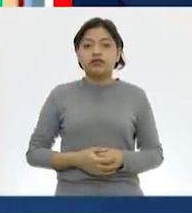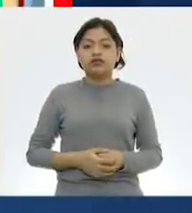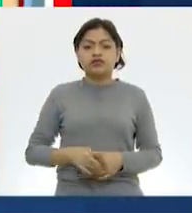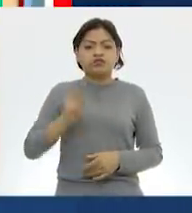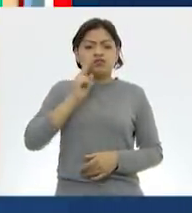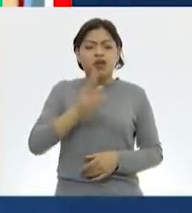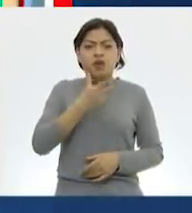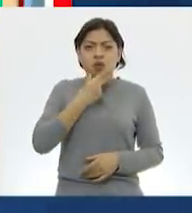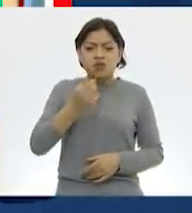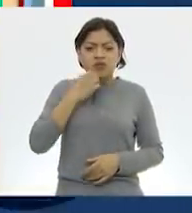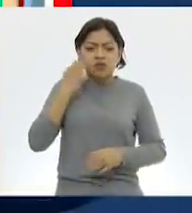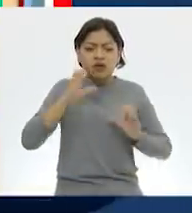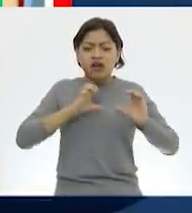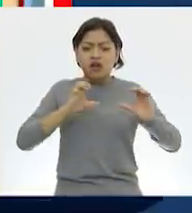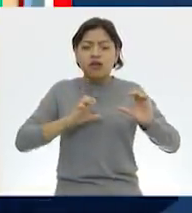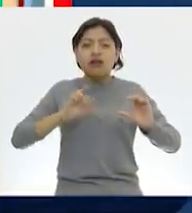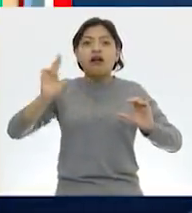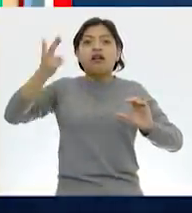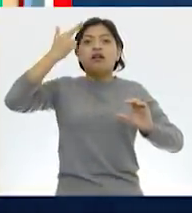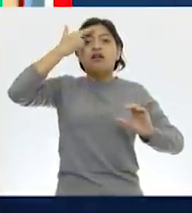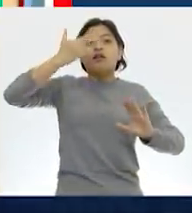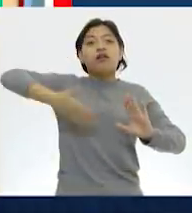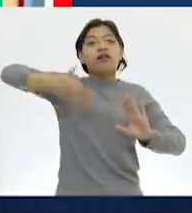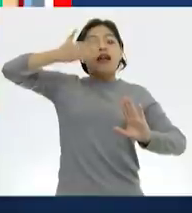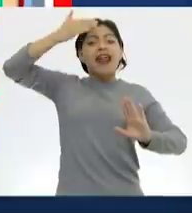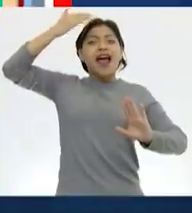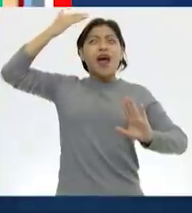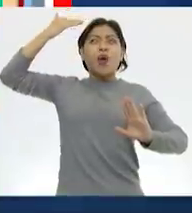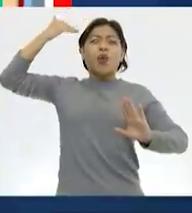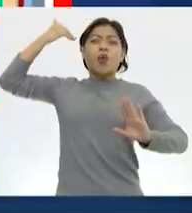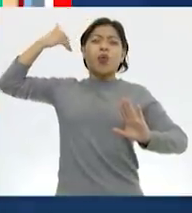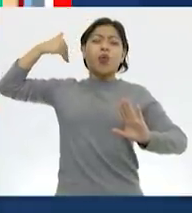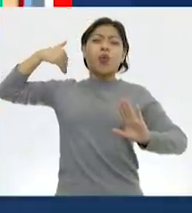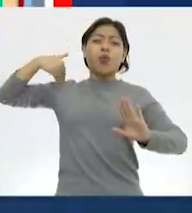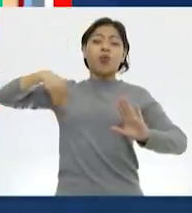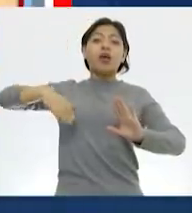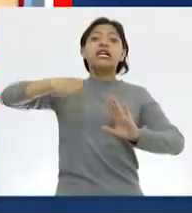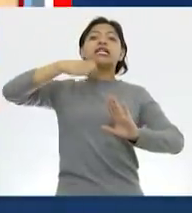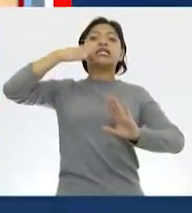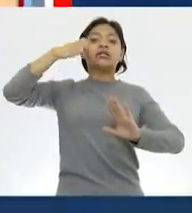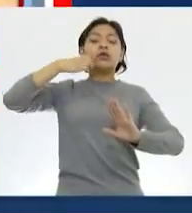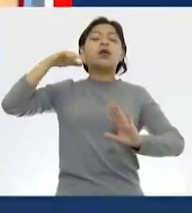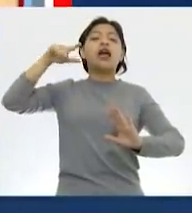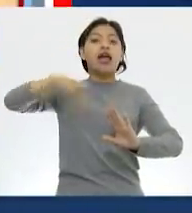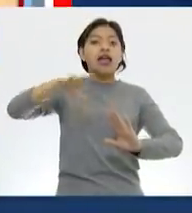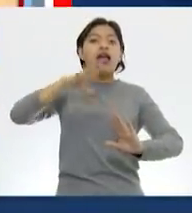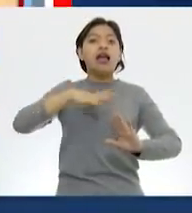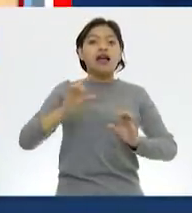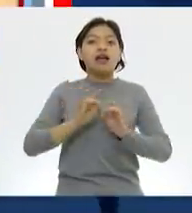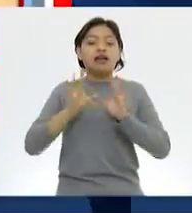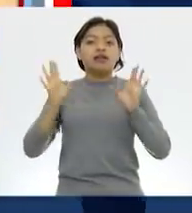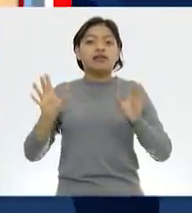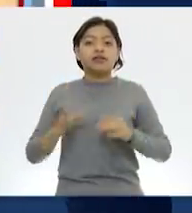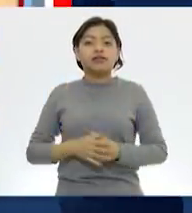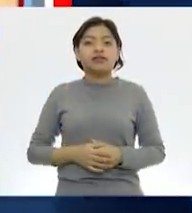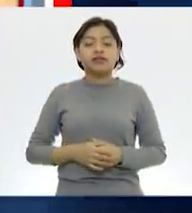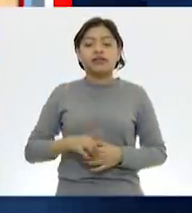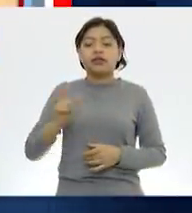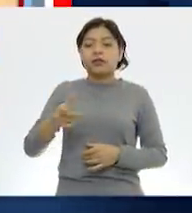estupefacto, recordó lo que había pasado en la escuela hacía muchos años. Elizabeth Rojas Samperio.